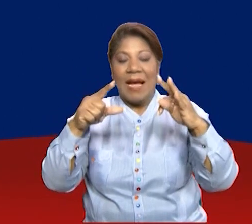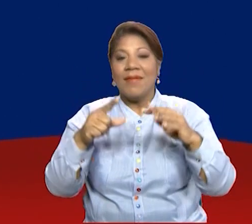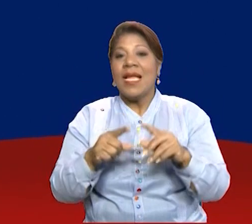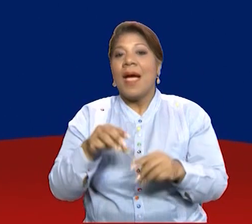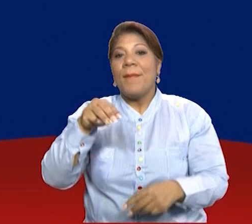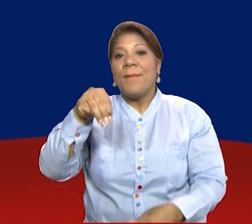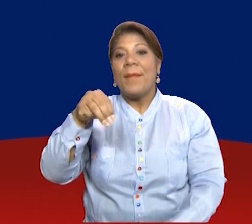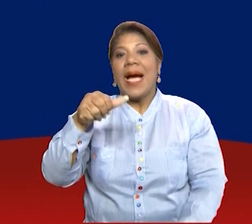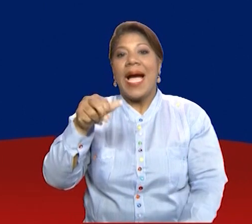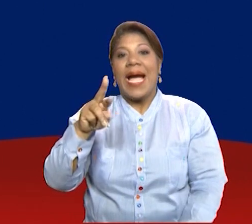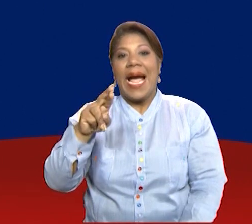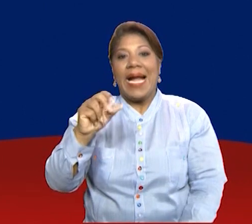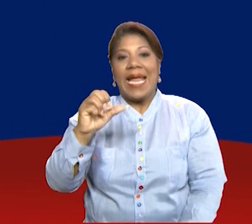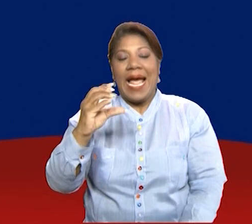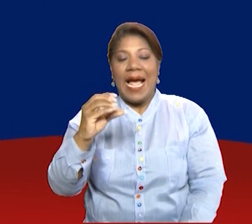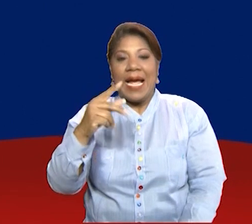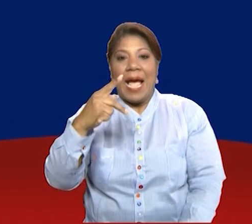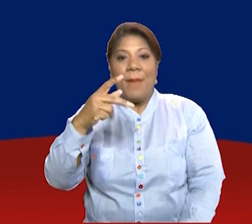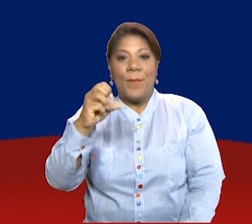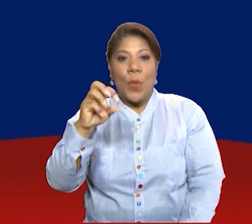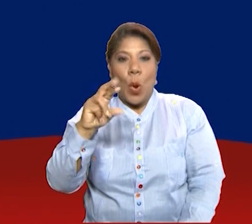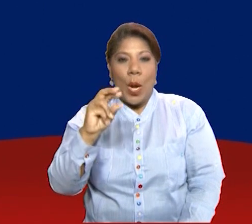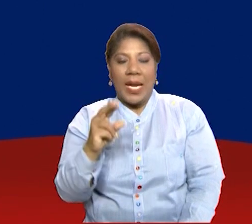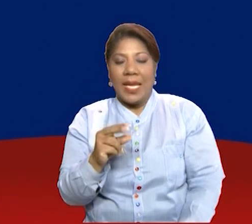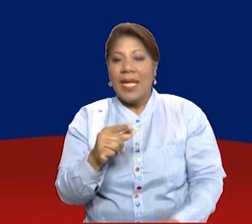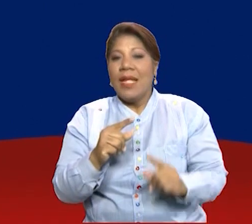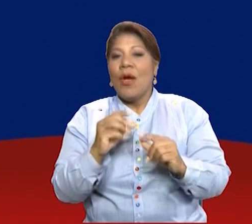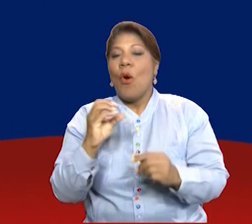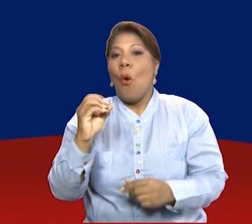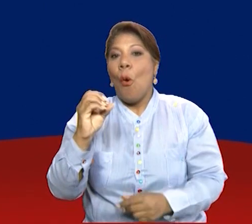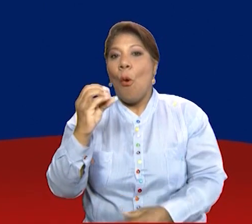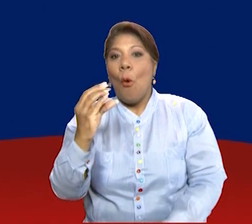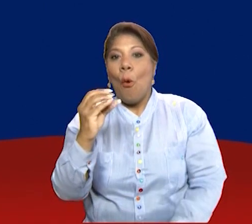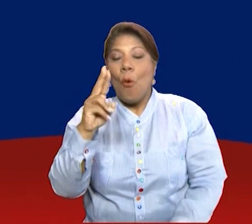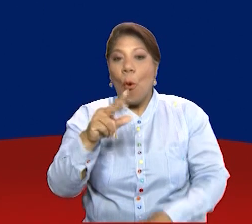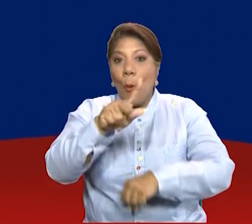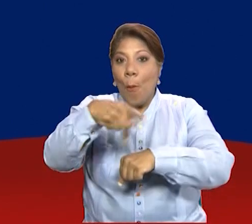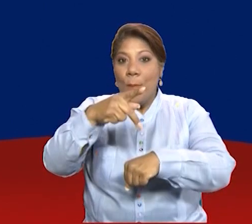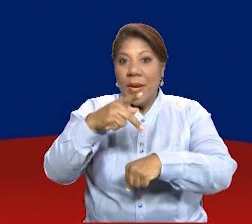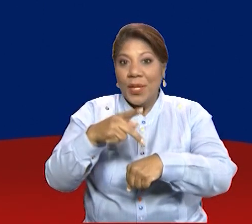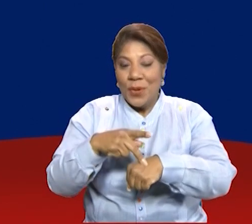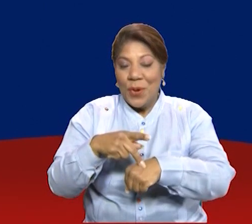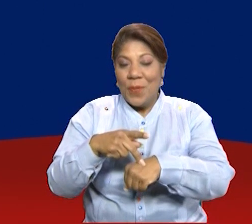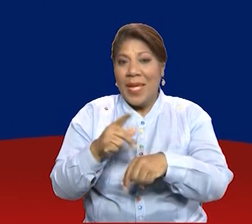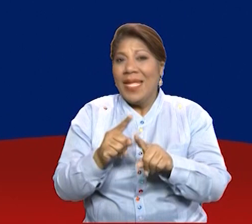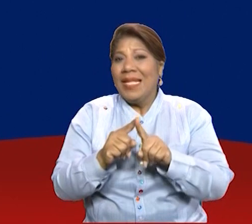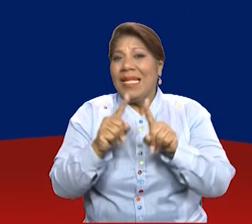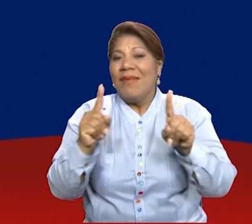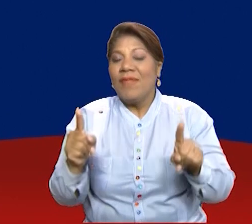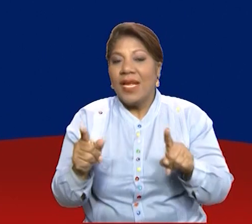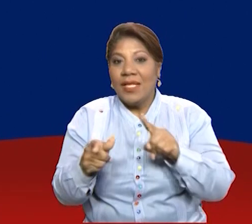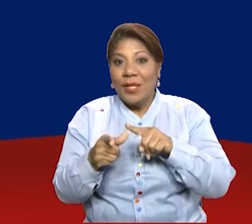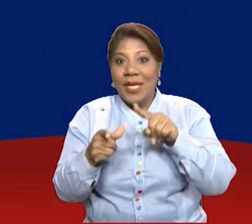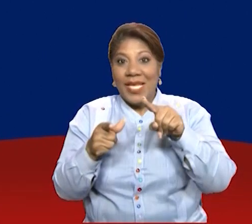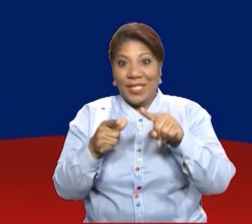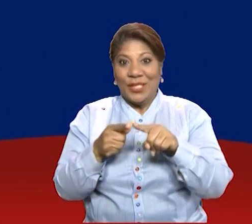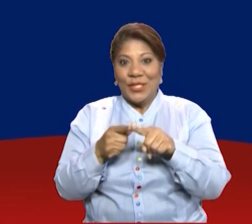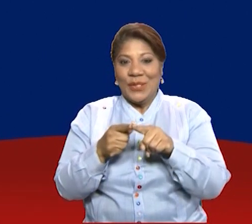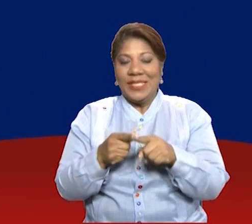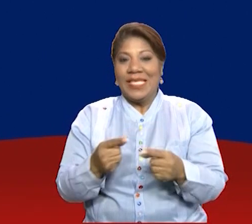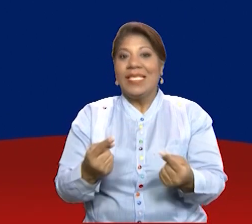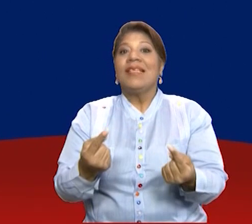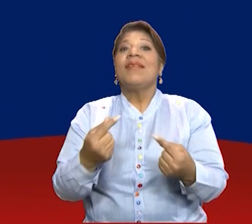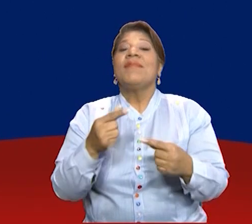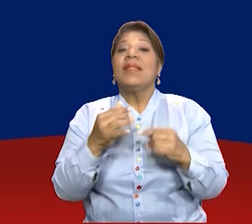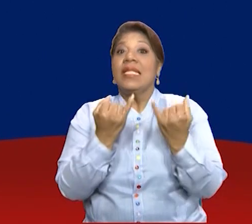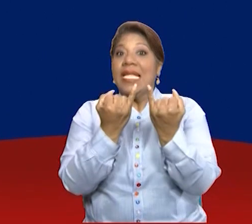Macaraca, Pocrí, PC, Ocú, Penonomé, Parita, finalizando con la declaración de